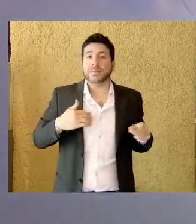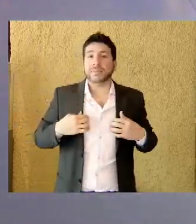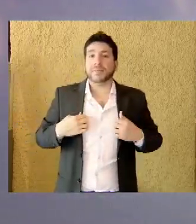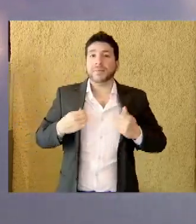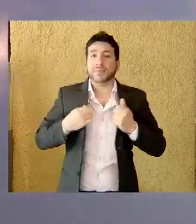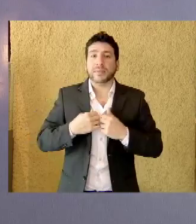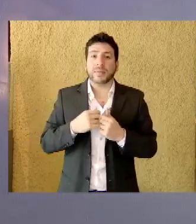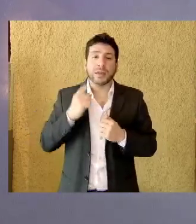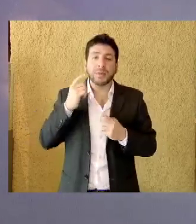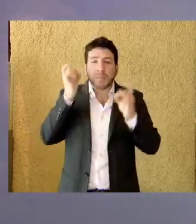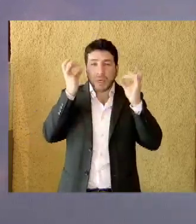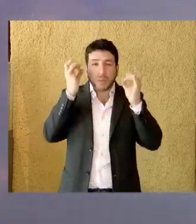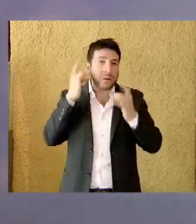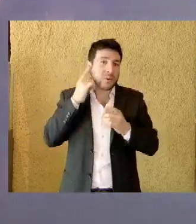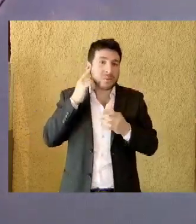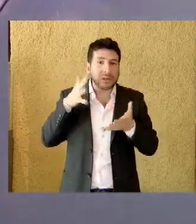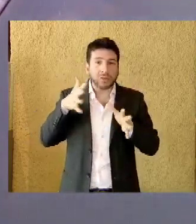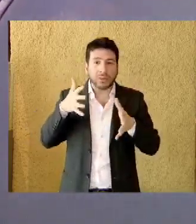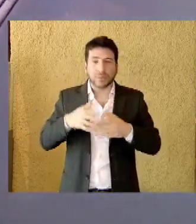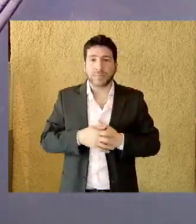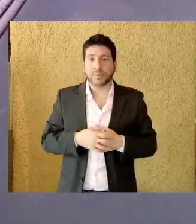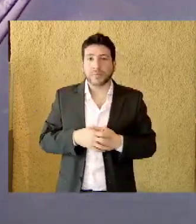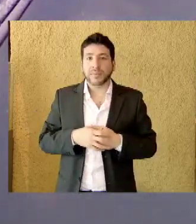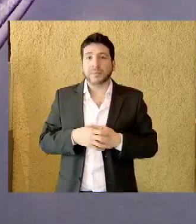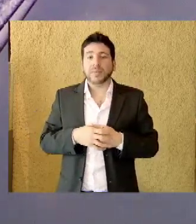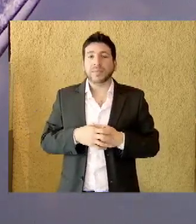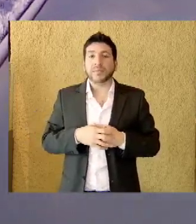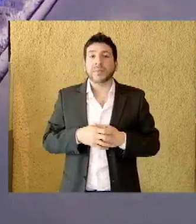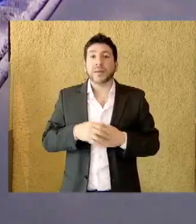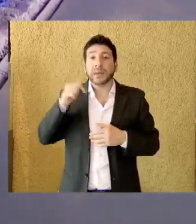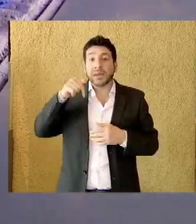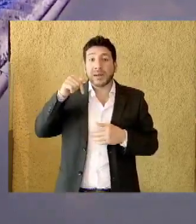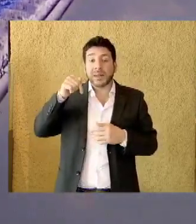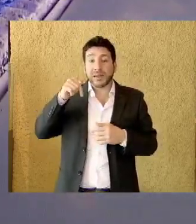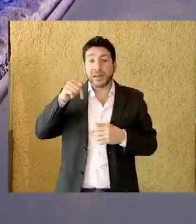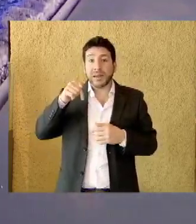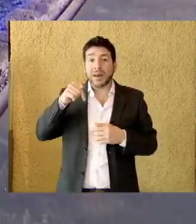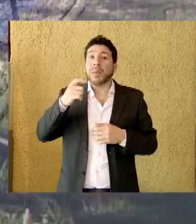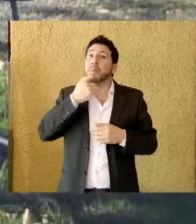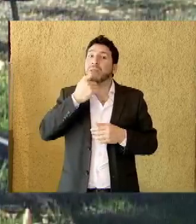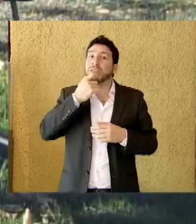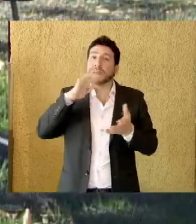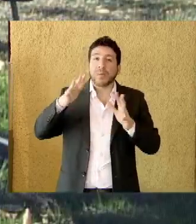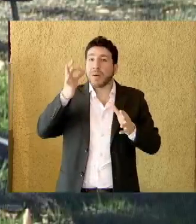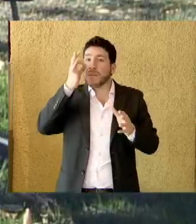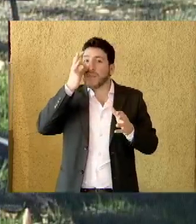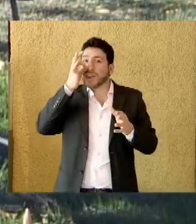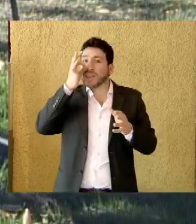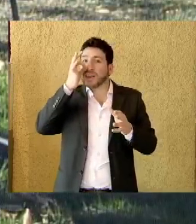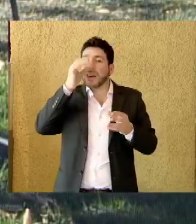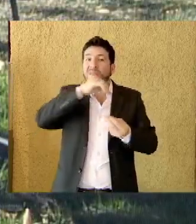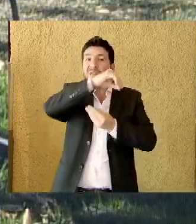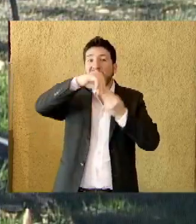las instituciones que gobernaban la provincia. En ese caso, en Mendoza podemos hablar de aproximadamente unas 20 familias